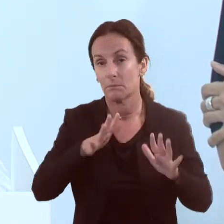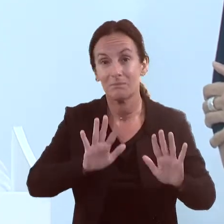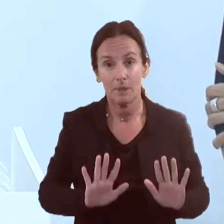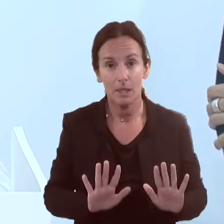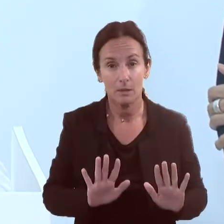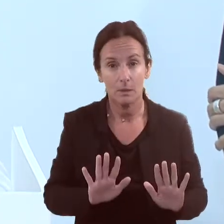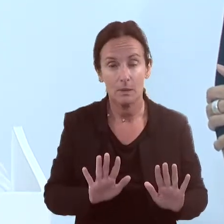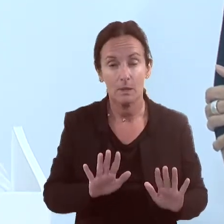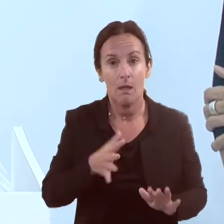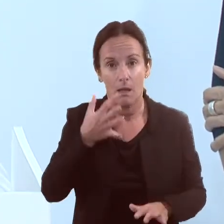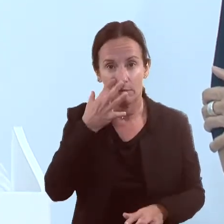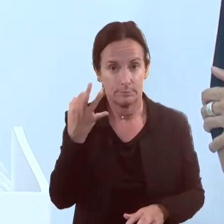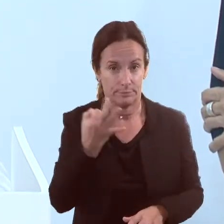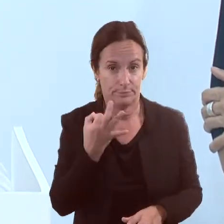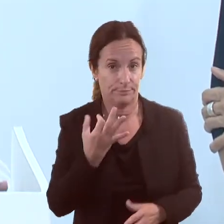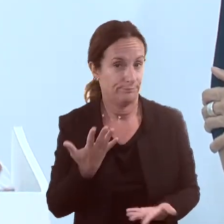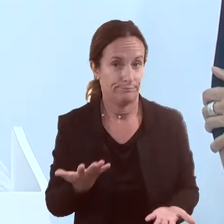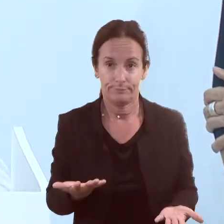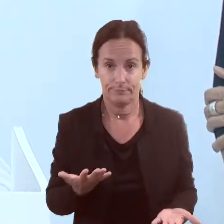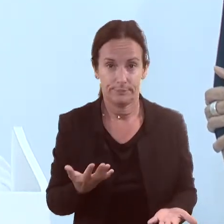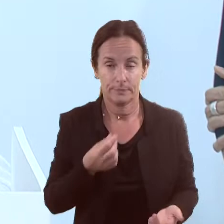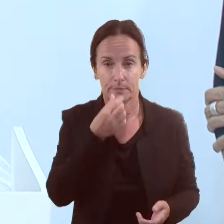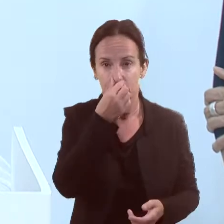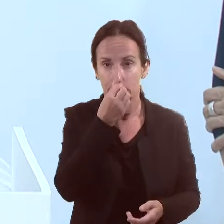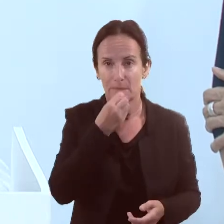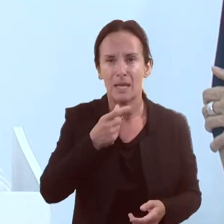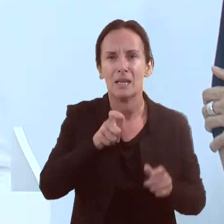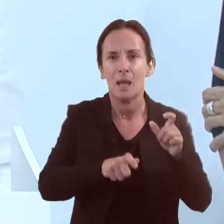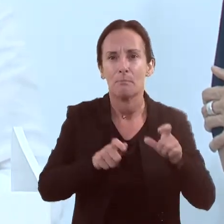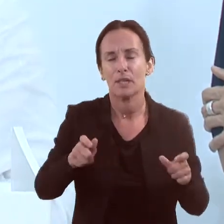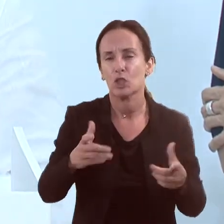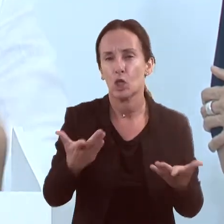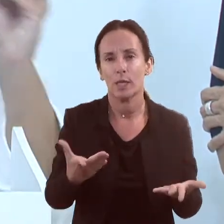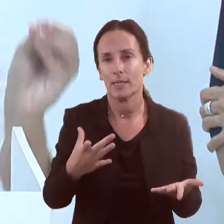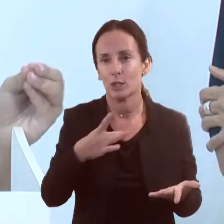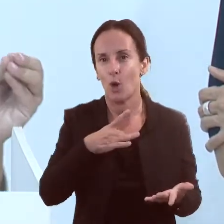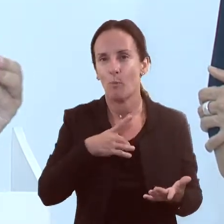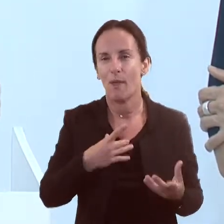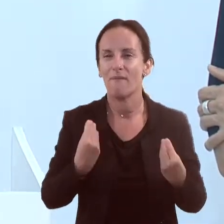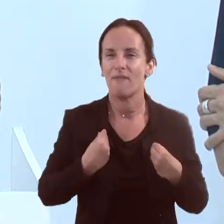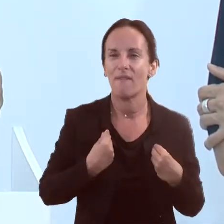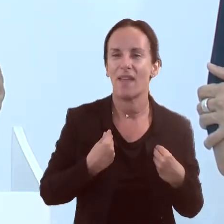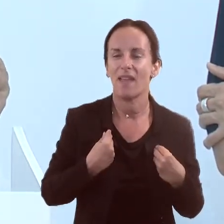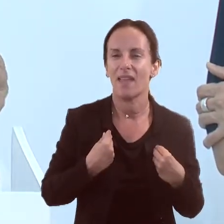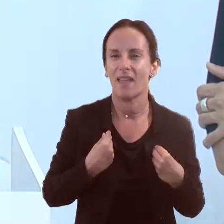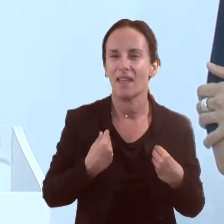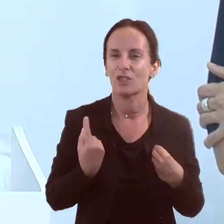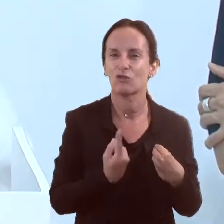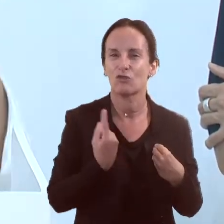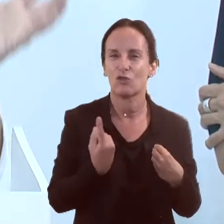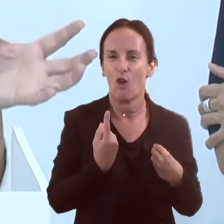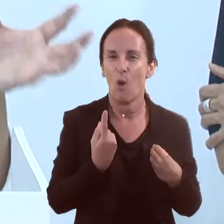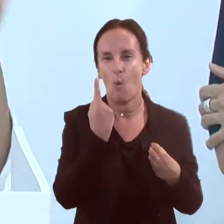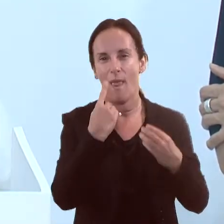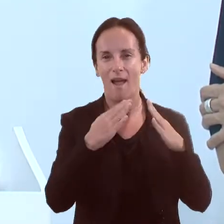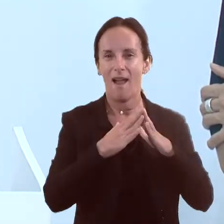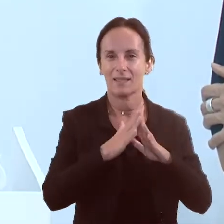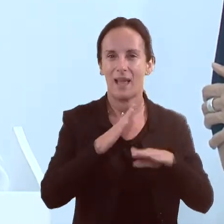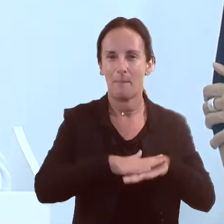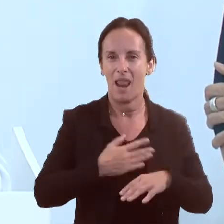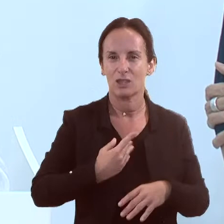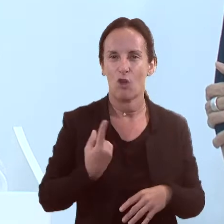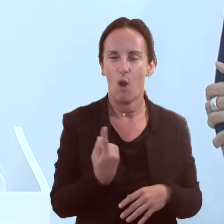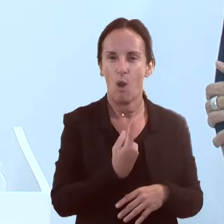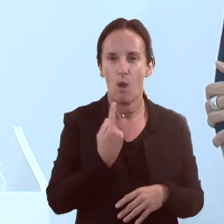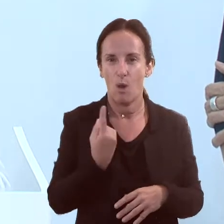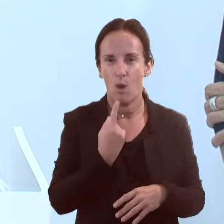esto no es realista. ¿Vale? Entonces, hay personas que no van a acceder a una vivienda para ellas solas o una vivienda que es